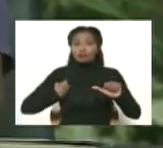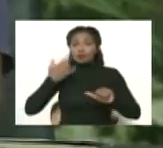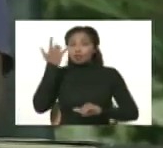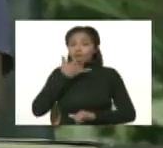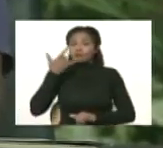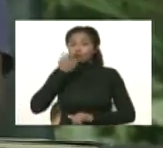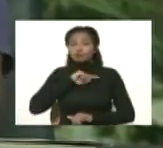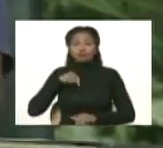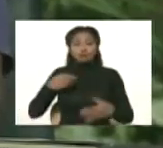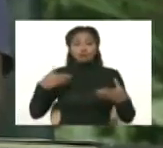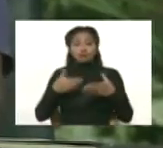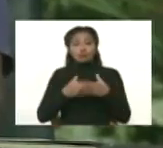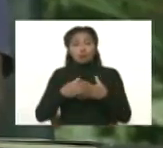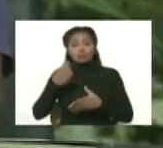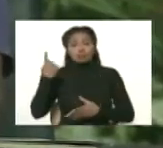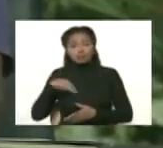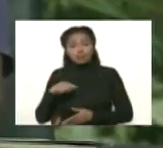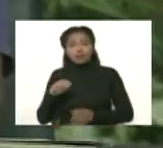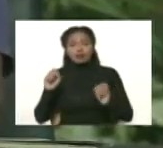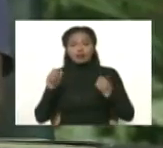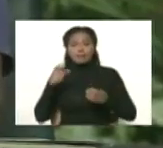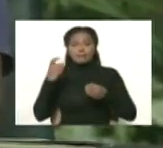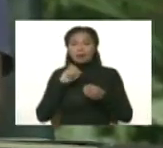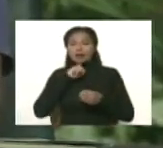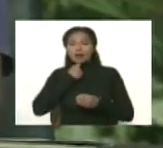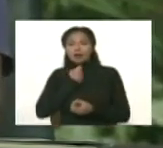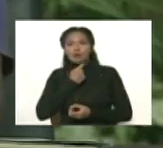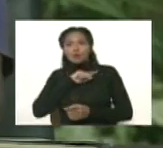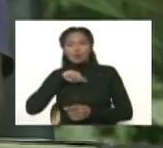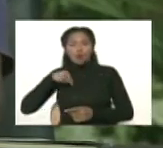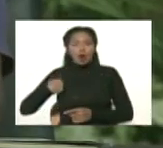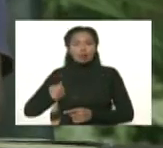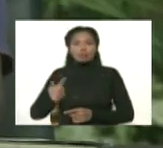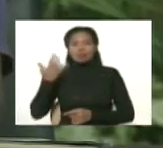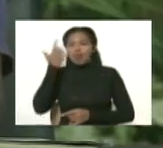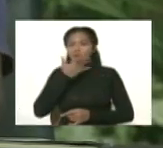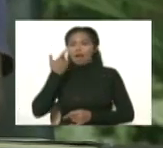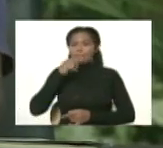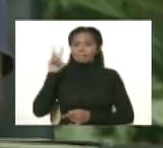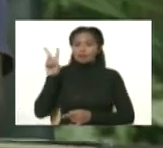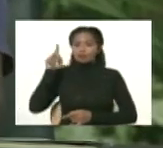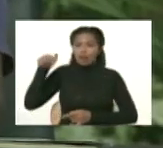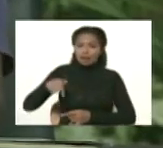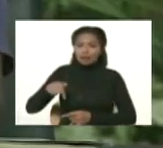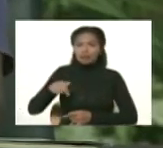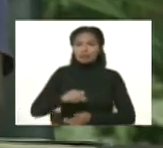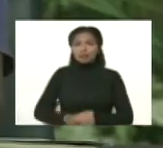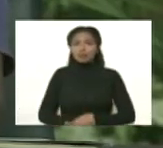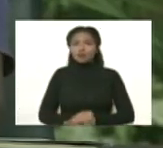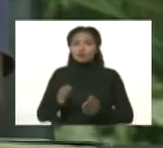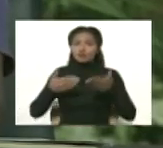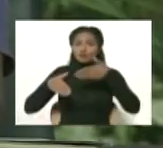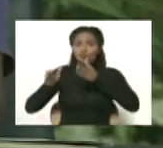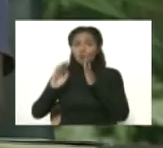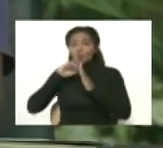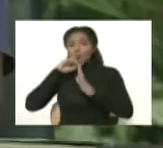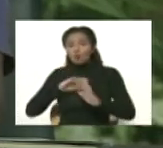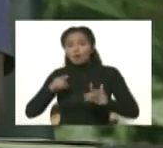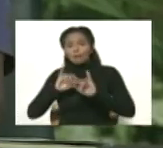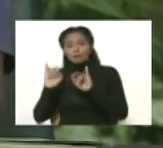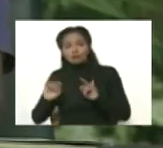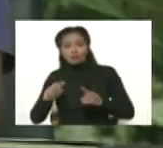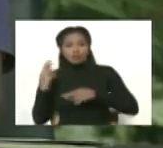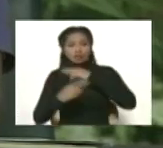Esta agenda contiene las claves de la afrovenezolanidad para la construcción histórica de